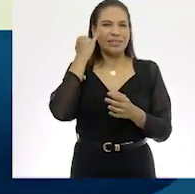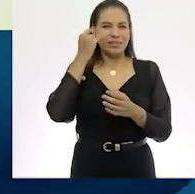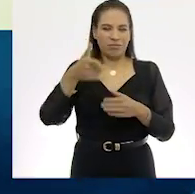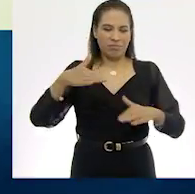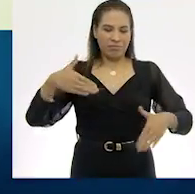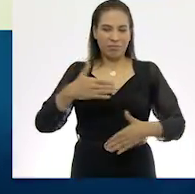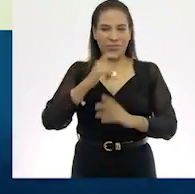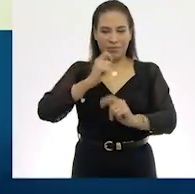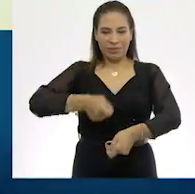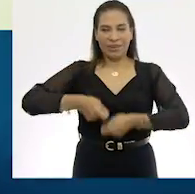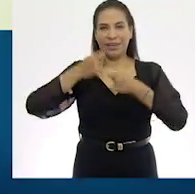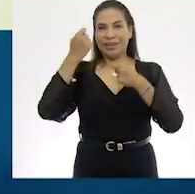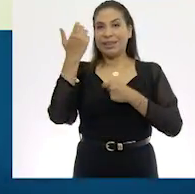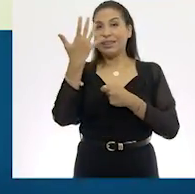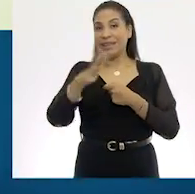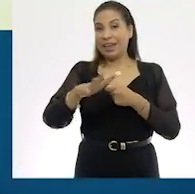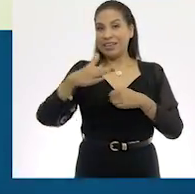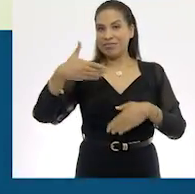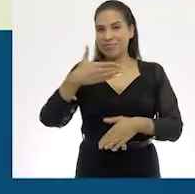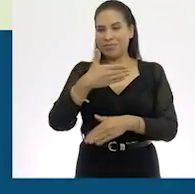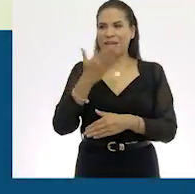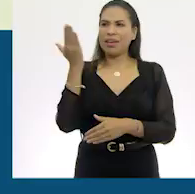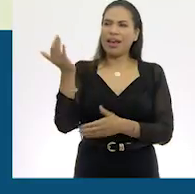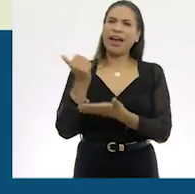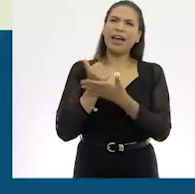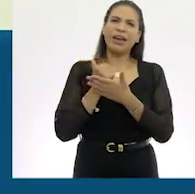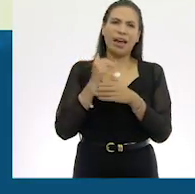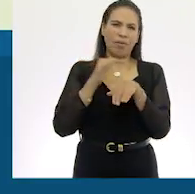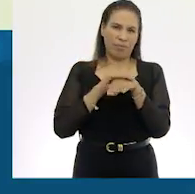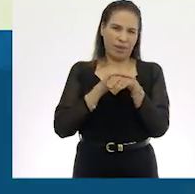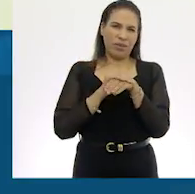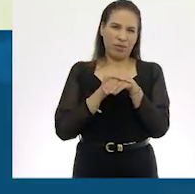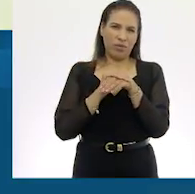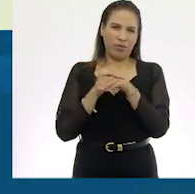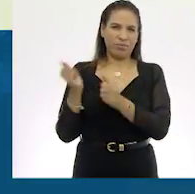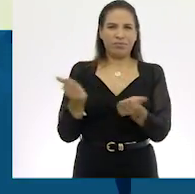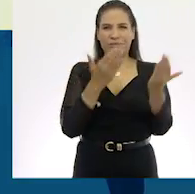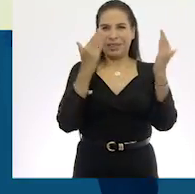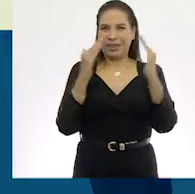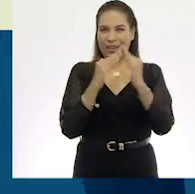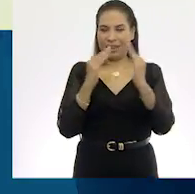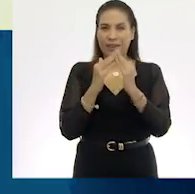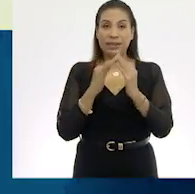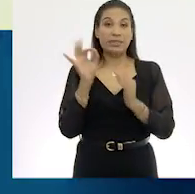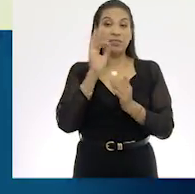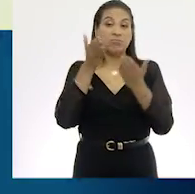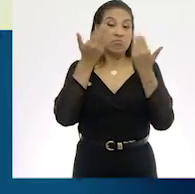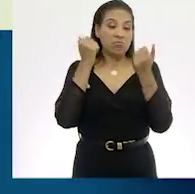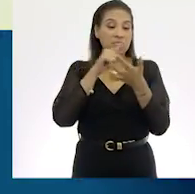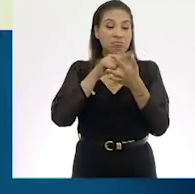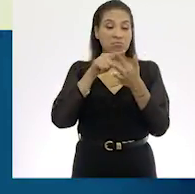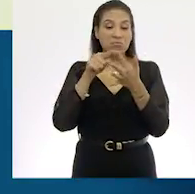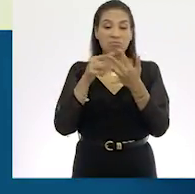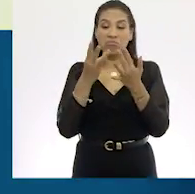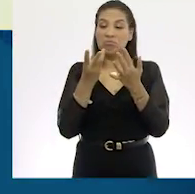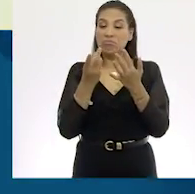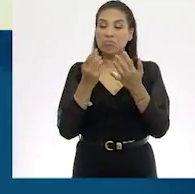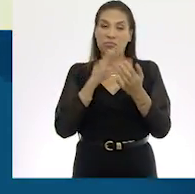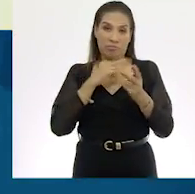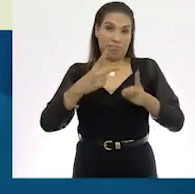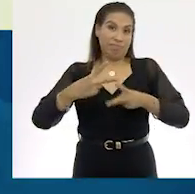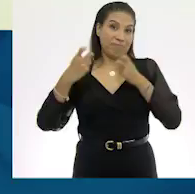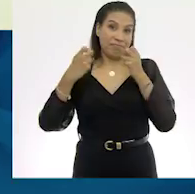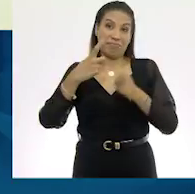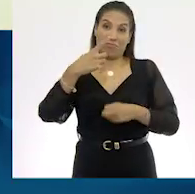10 peces y le pides a un amigo que te los lleve a casa. Si no supieras contar, podría